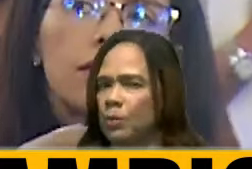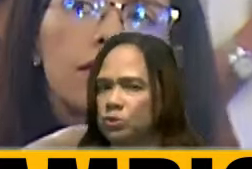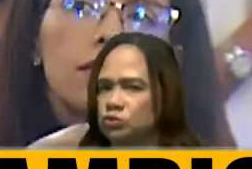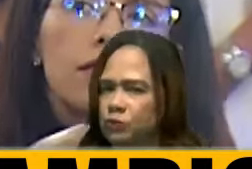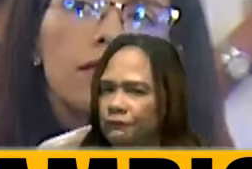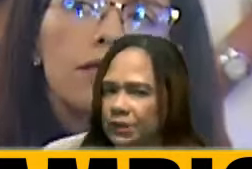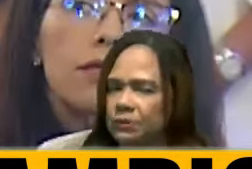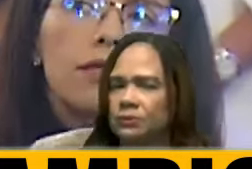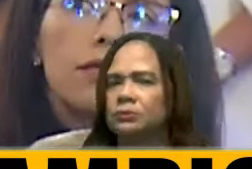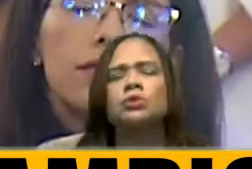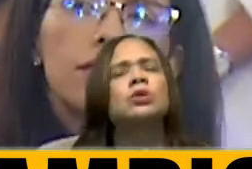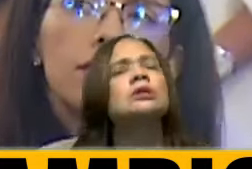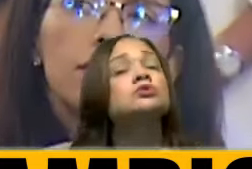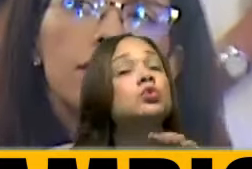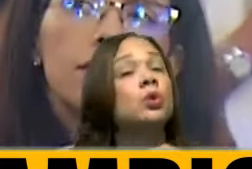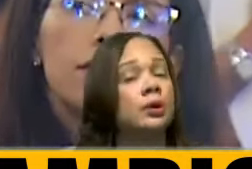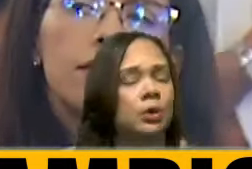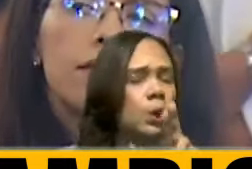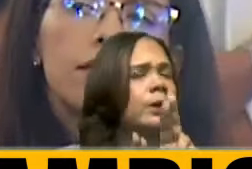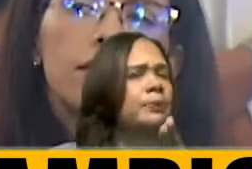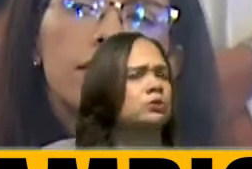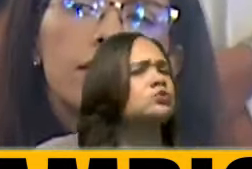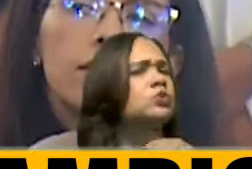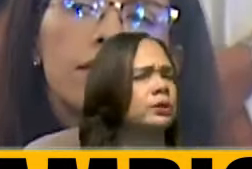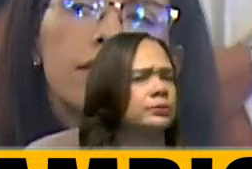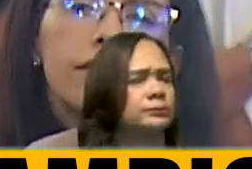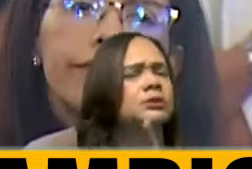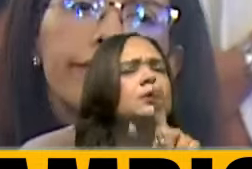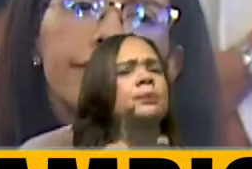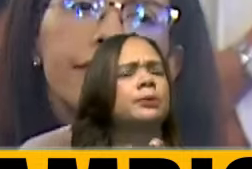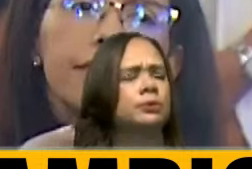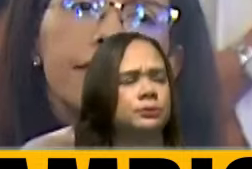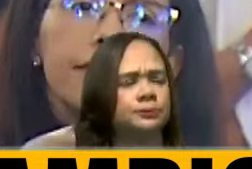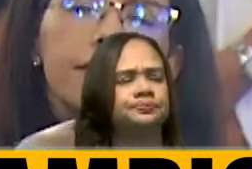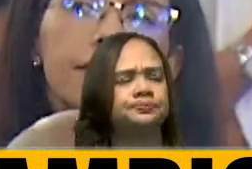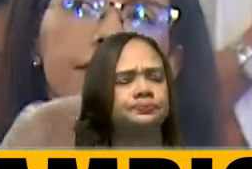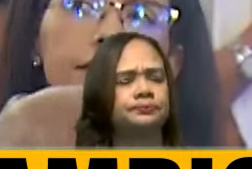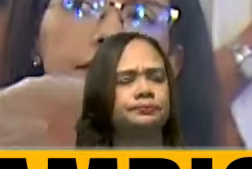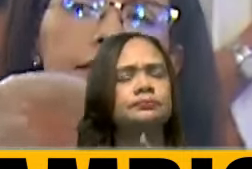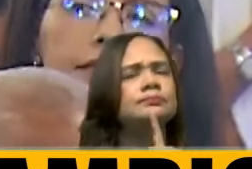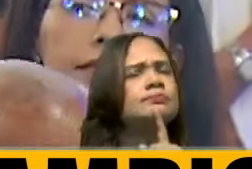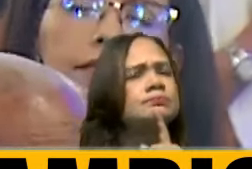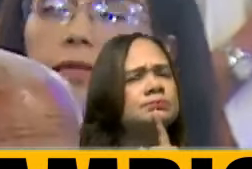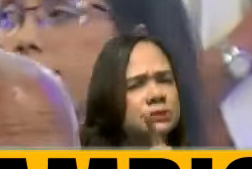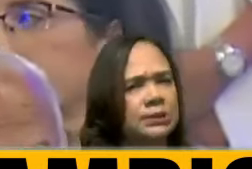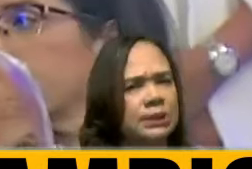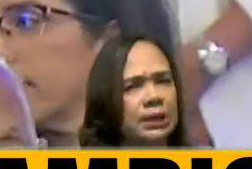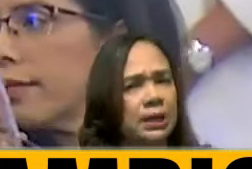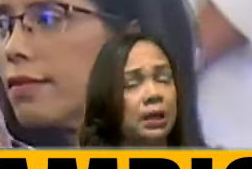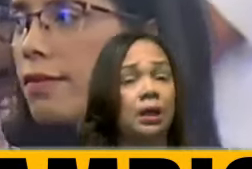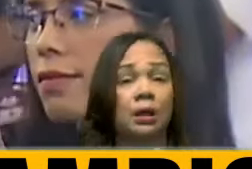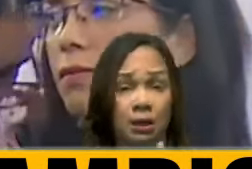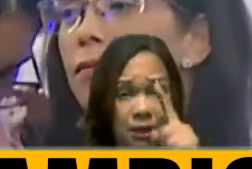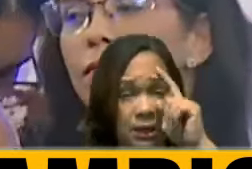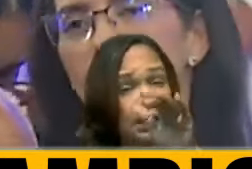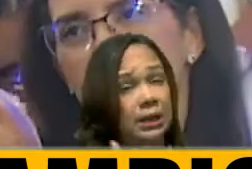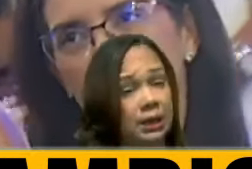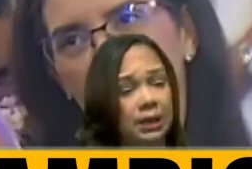le sugiero con el mayor respeto y le pregunto realmente Usted